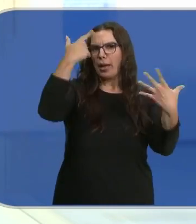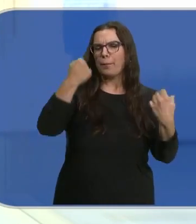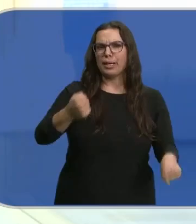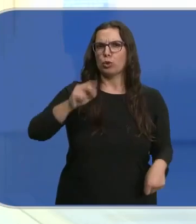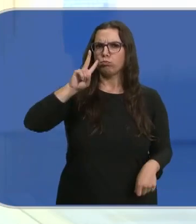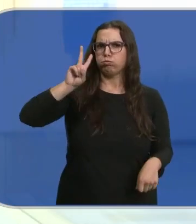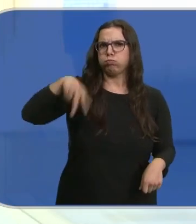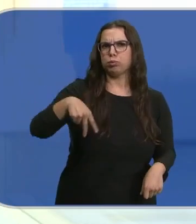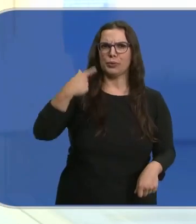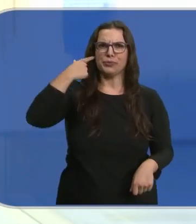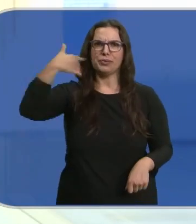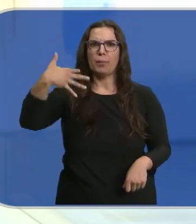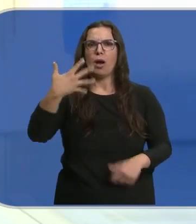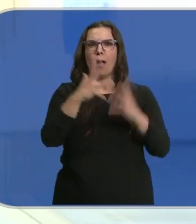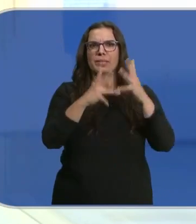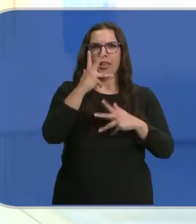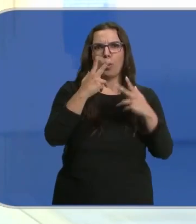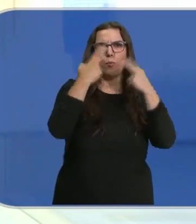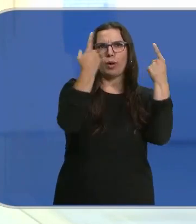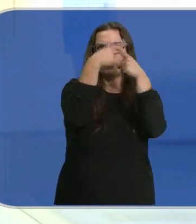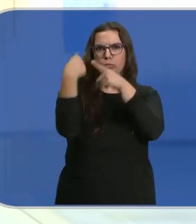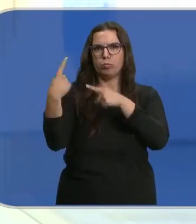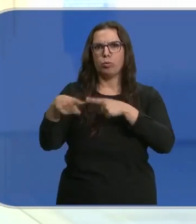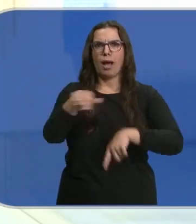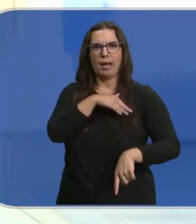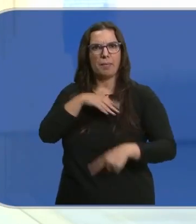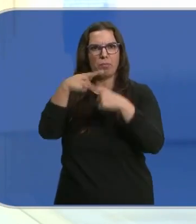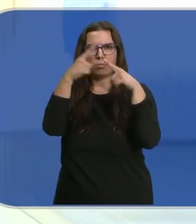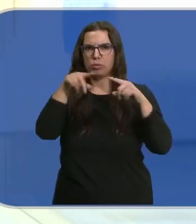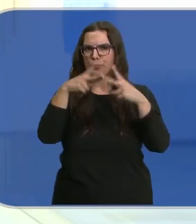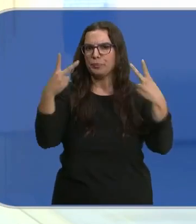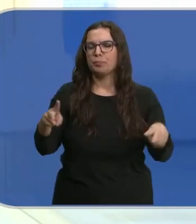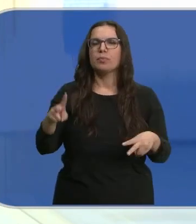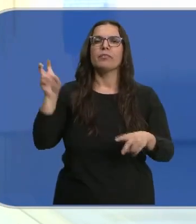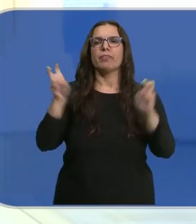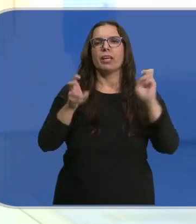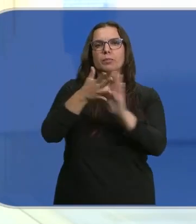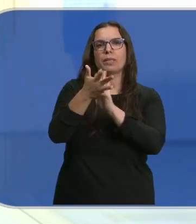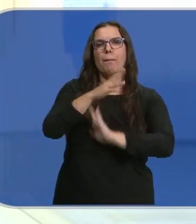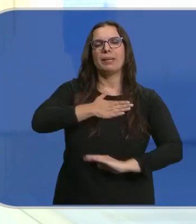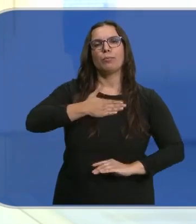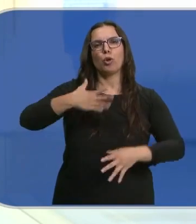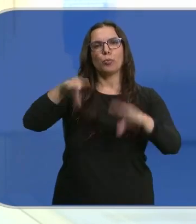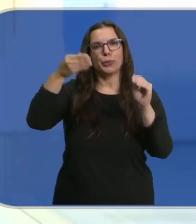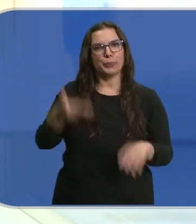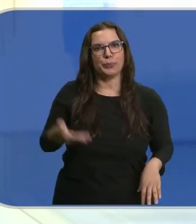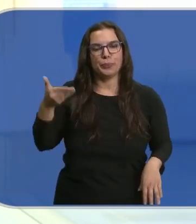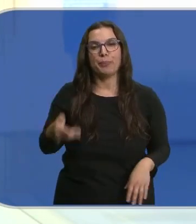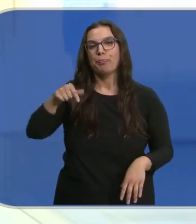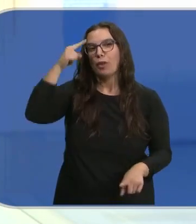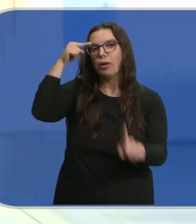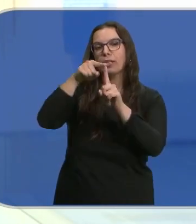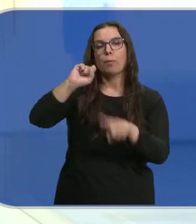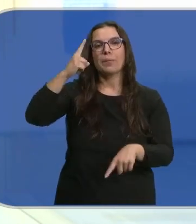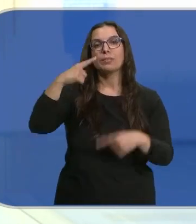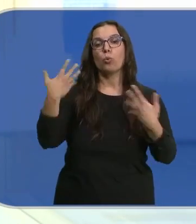tanto de distintas administraciones como del ámbito académico, pondrán en valor el patrimonio de Burgos. La idea principal de este Congreso